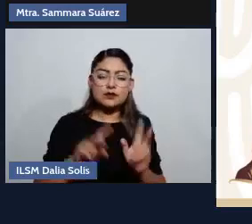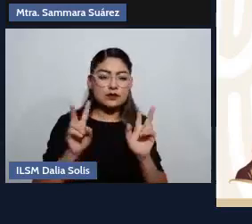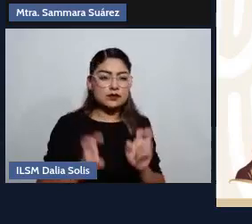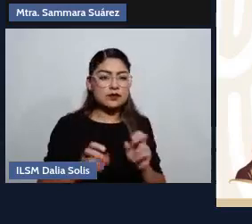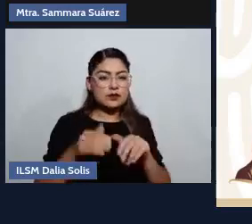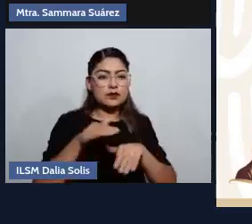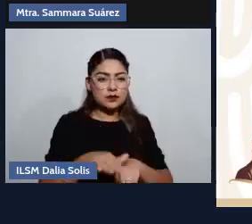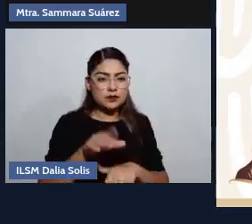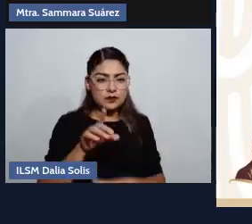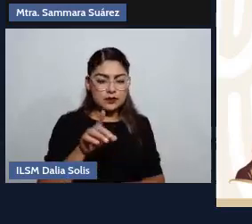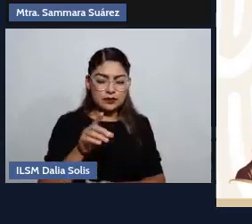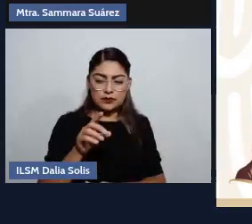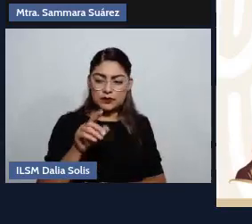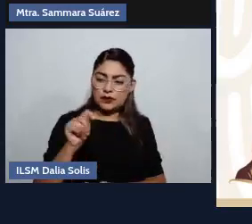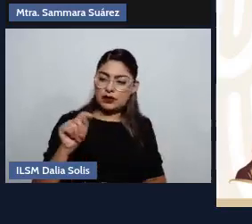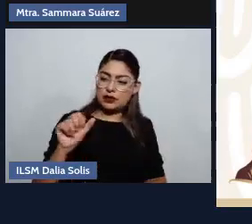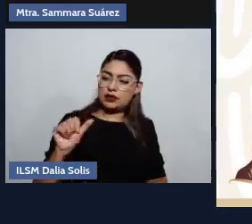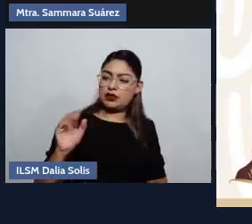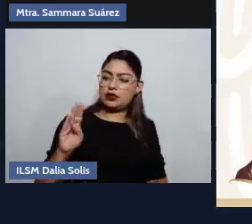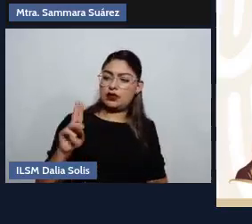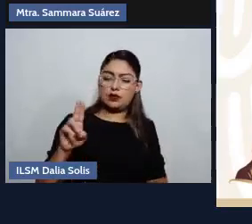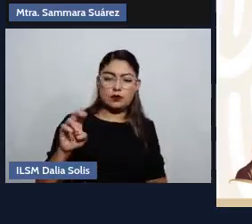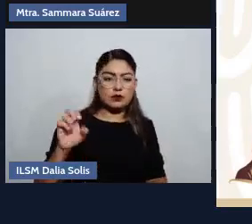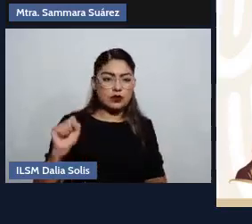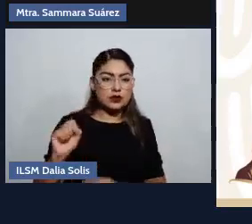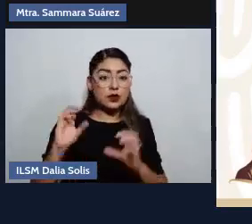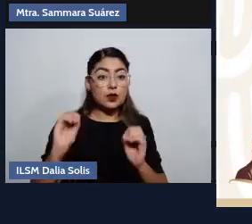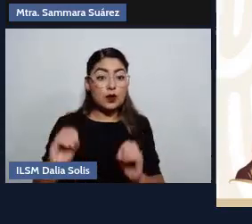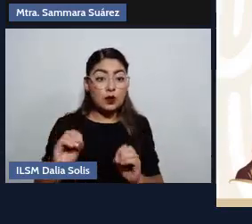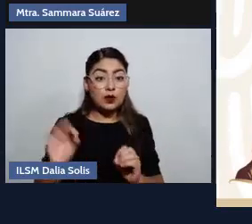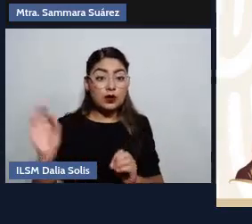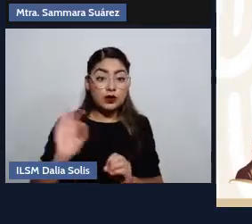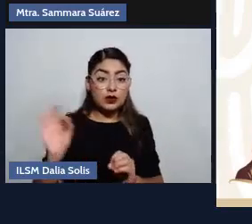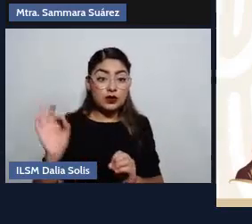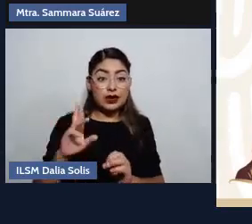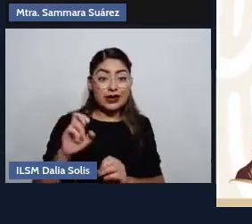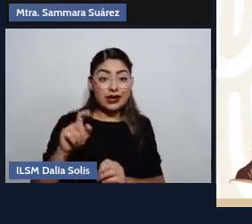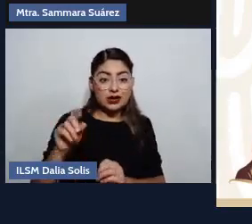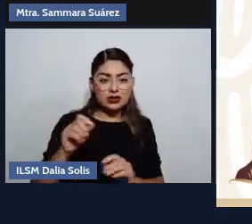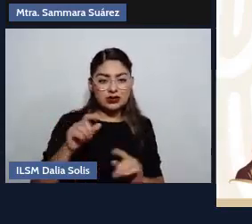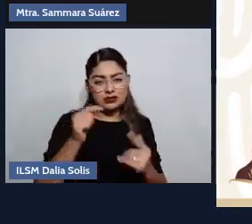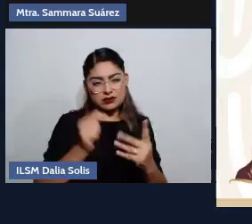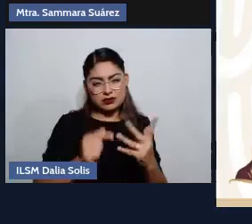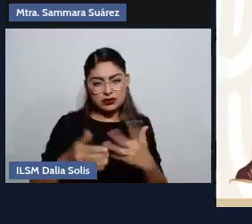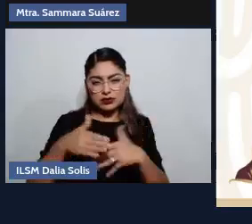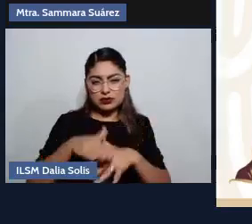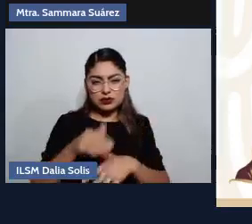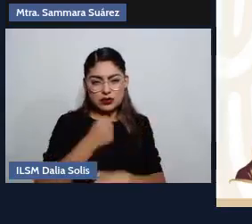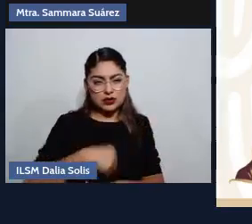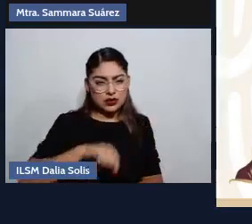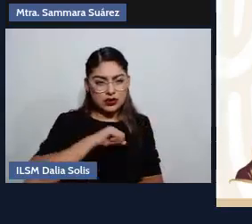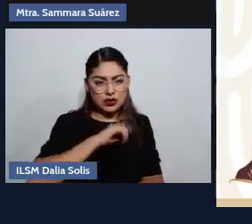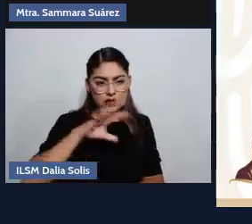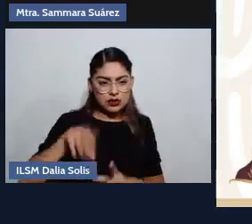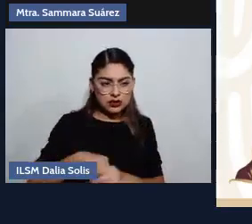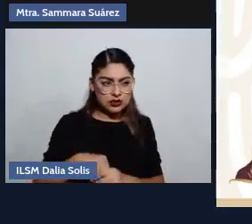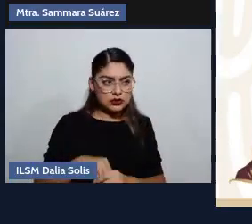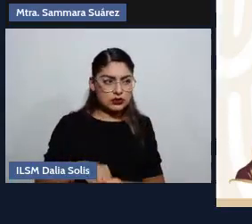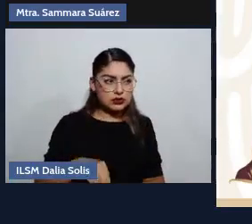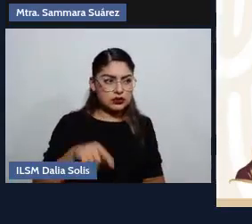tabúes o estigmas que hay todavía referentes a la salud, ¿no? O sea, si alguien se acerca a un